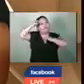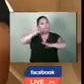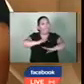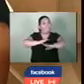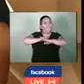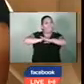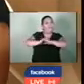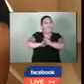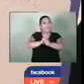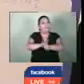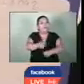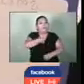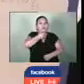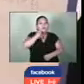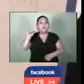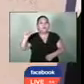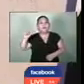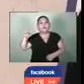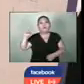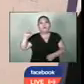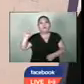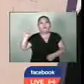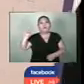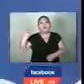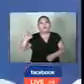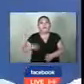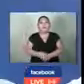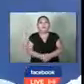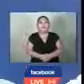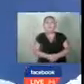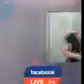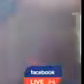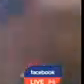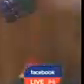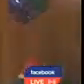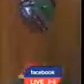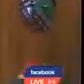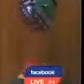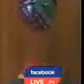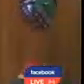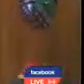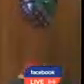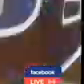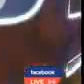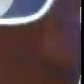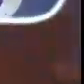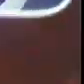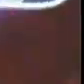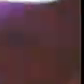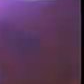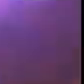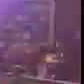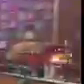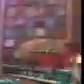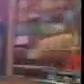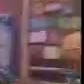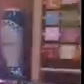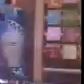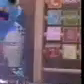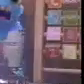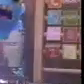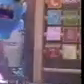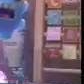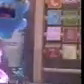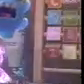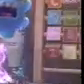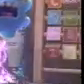virus. Aldair Tadeo, Noticiero Hechos. Firmex Total combate varios tipos de parásitos e irrita